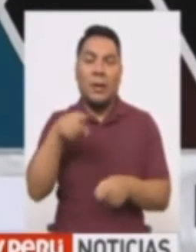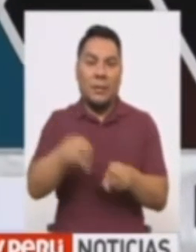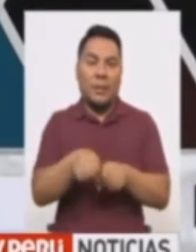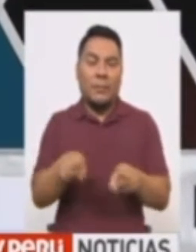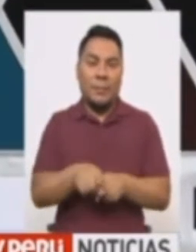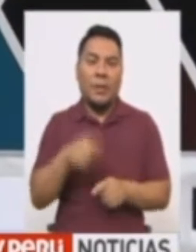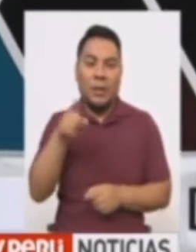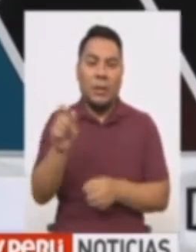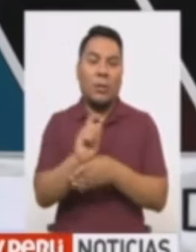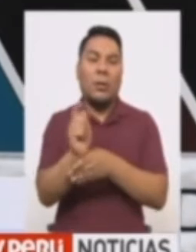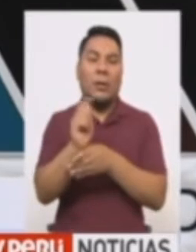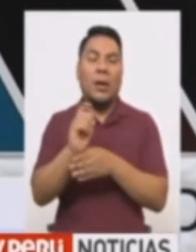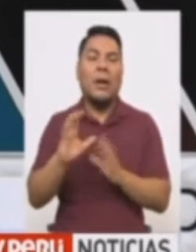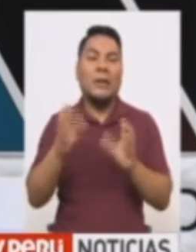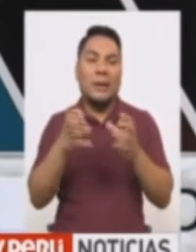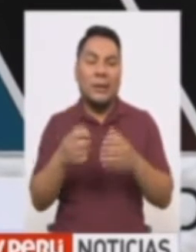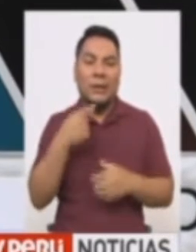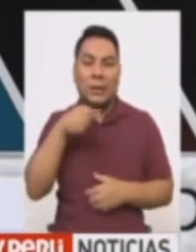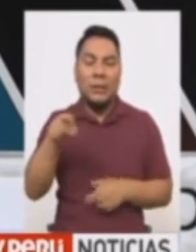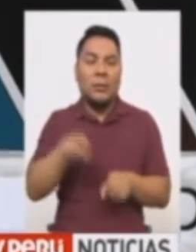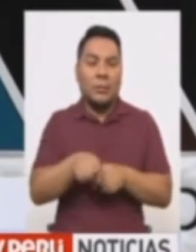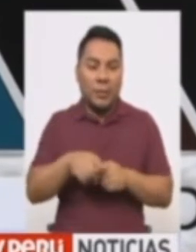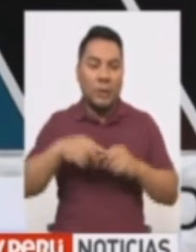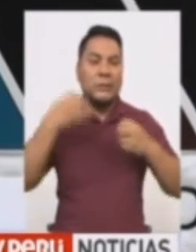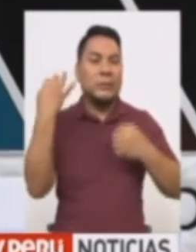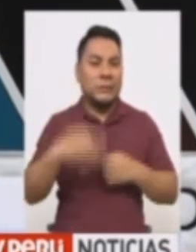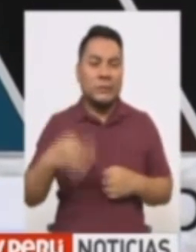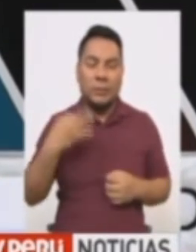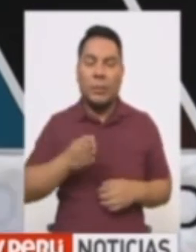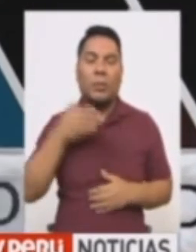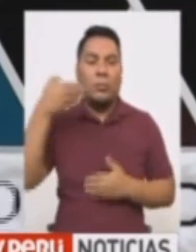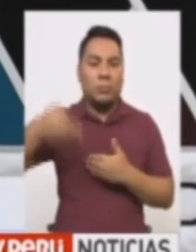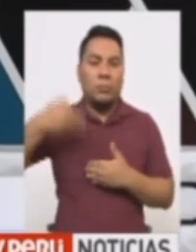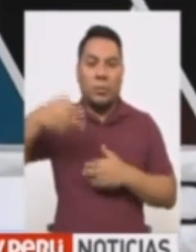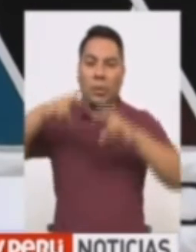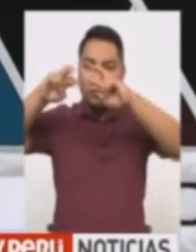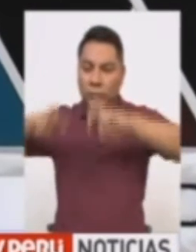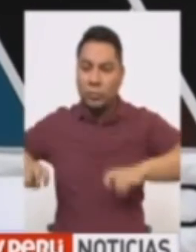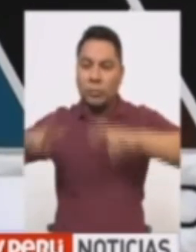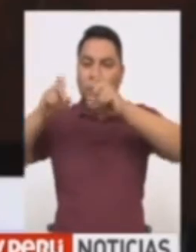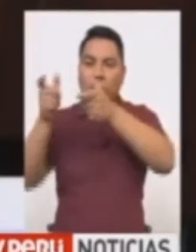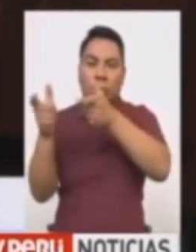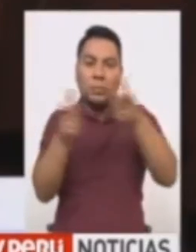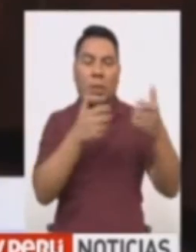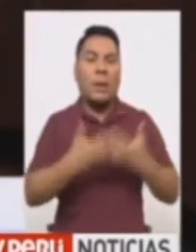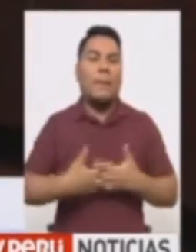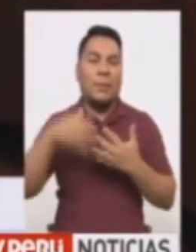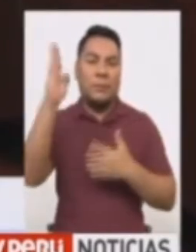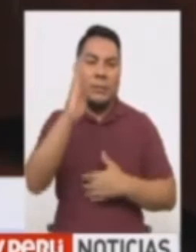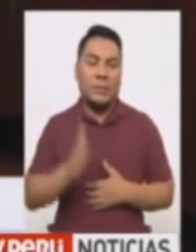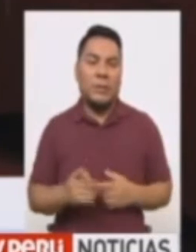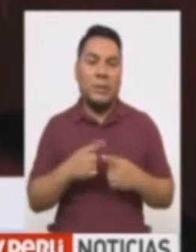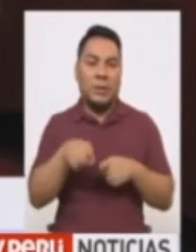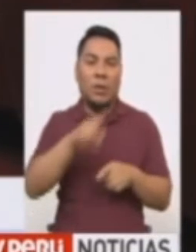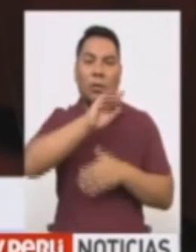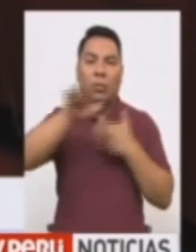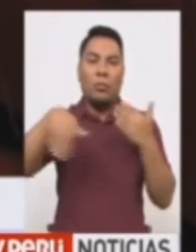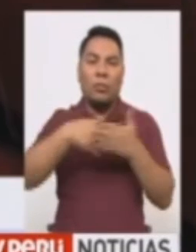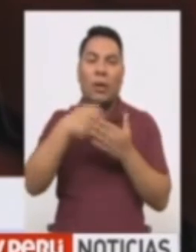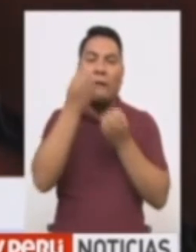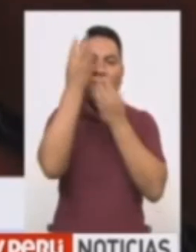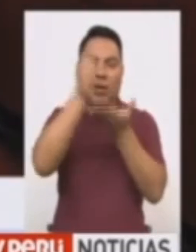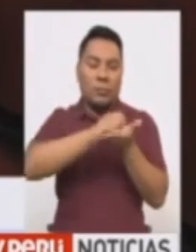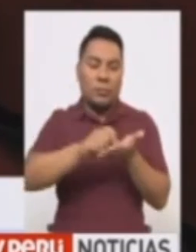que se realizaron cerca de 22 auditorías a obras ejecutadas por empresas brasileñas y estos informes fueron entregados a la